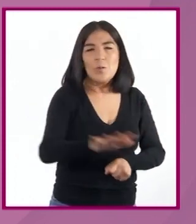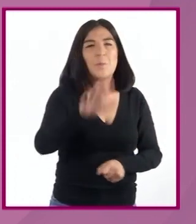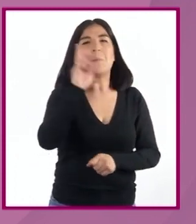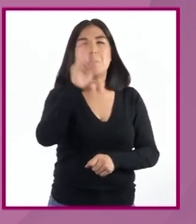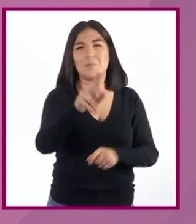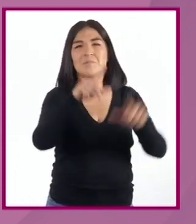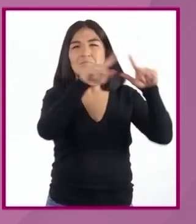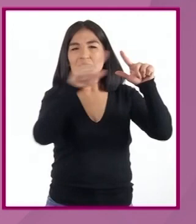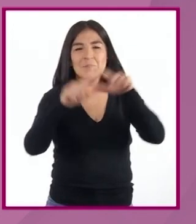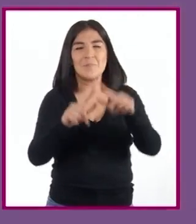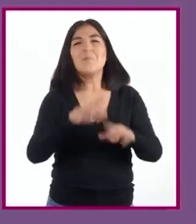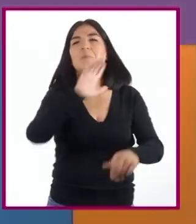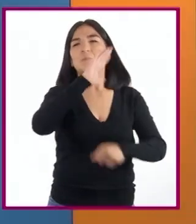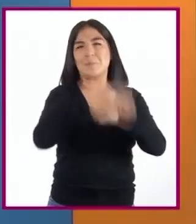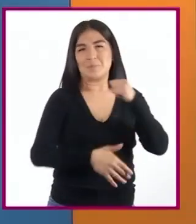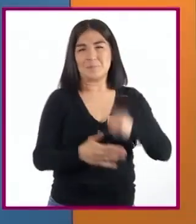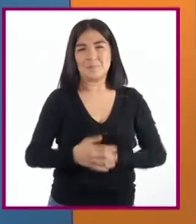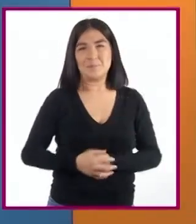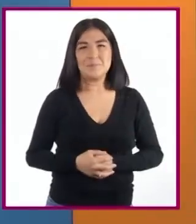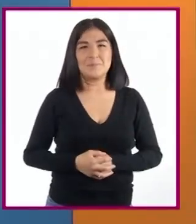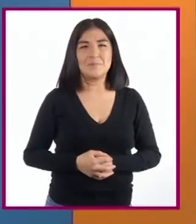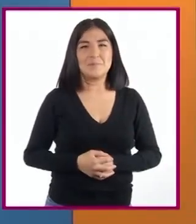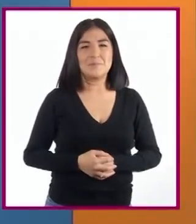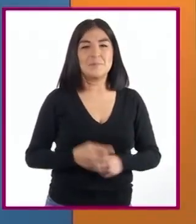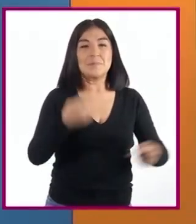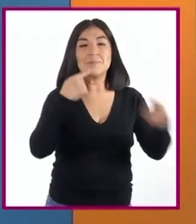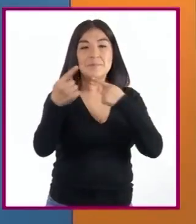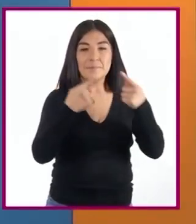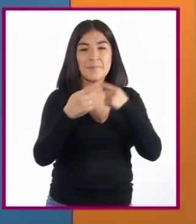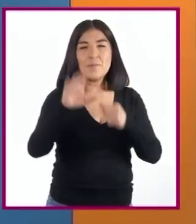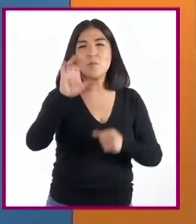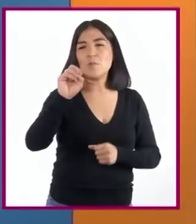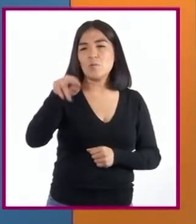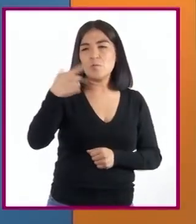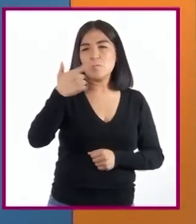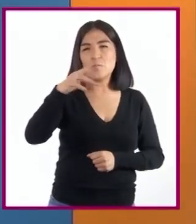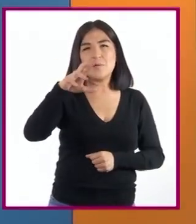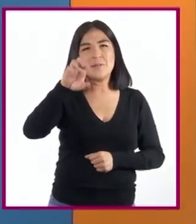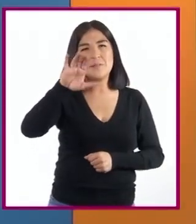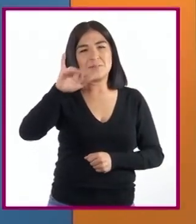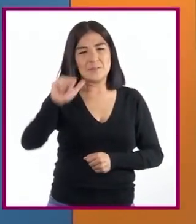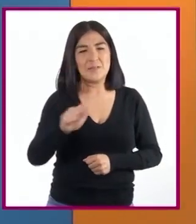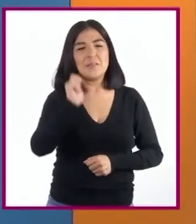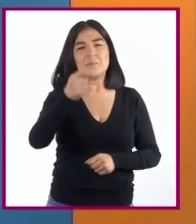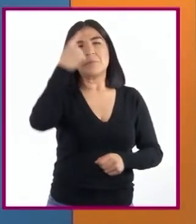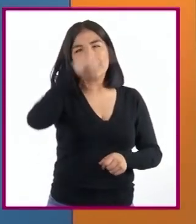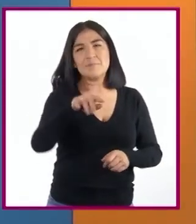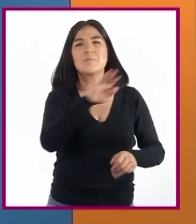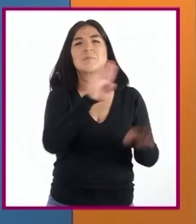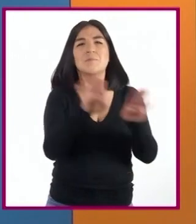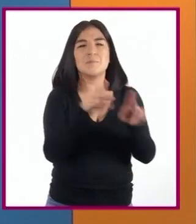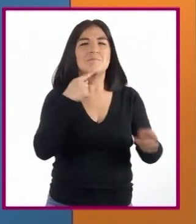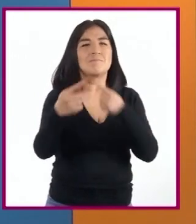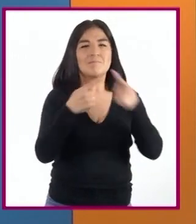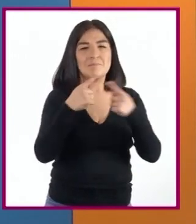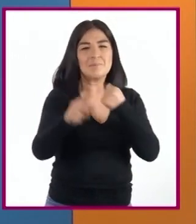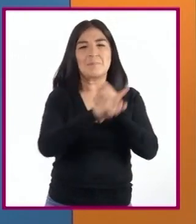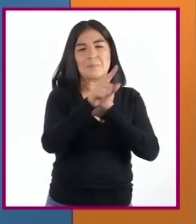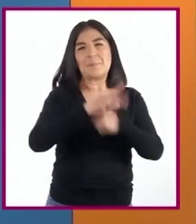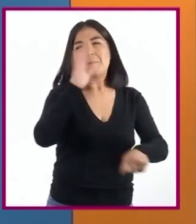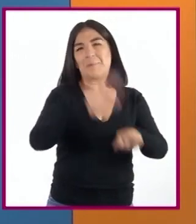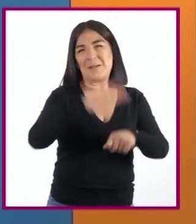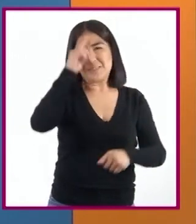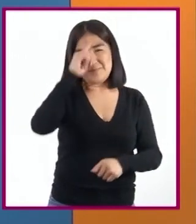se verían terminados. Los criterios de congruencia nos ayudan a resolver situaciones de forma más